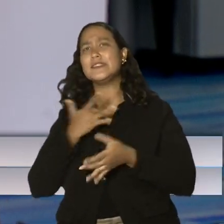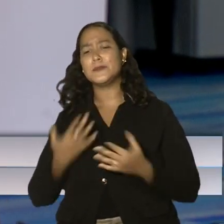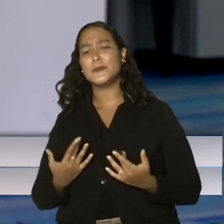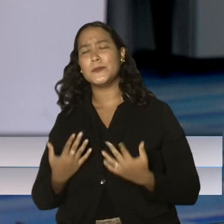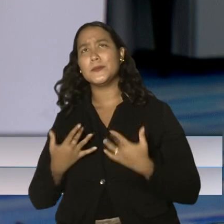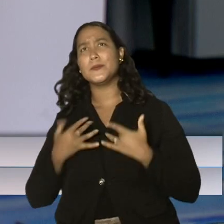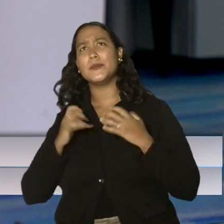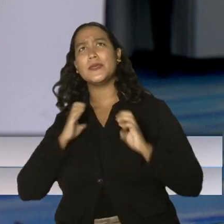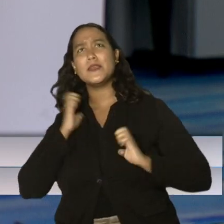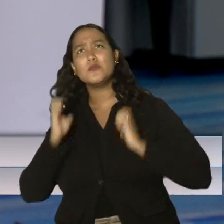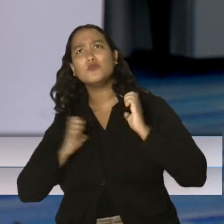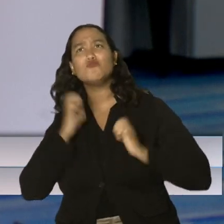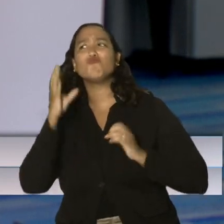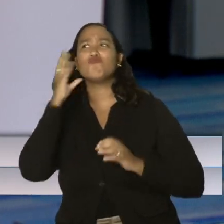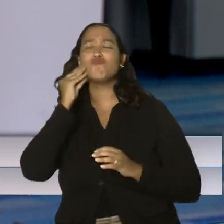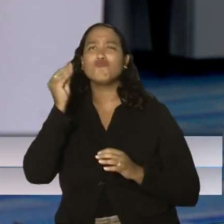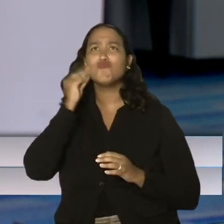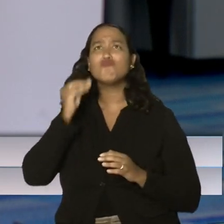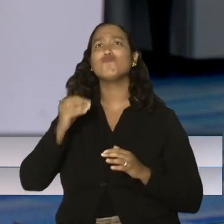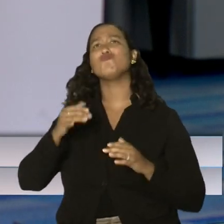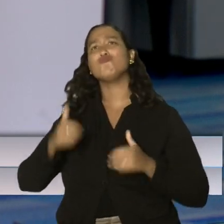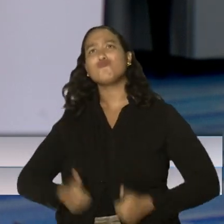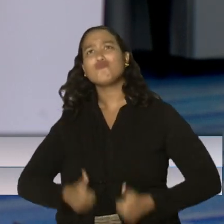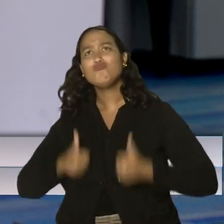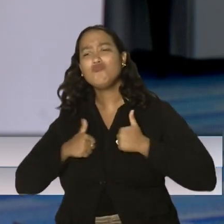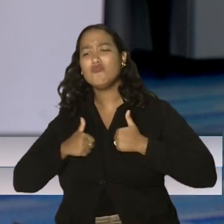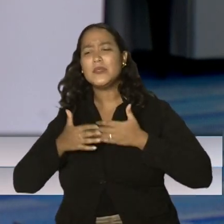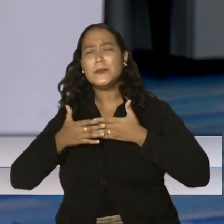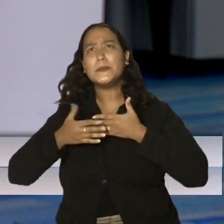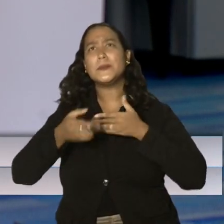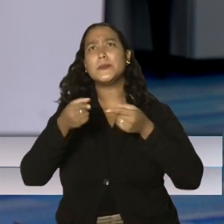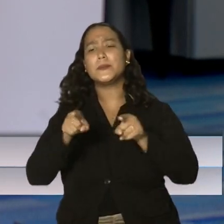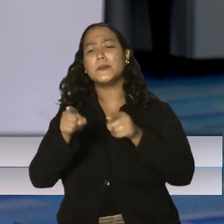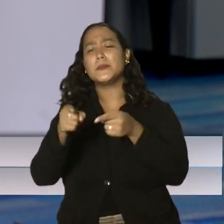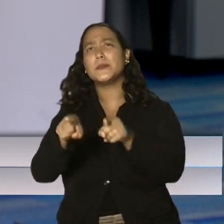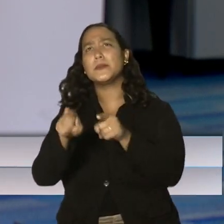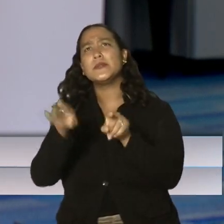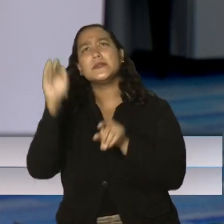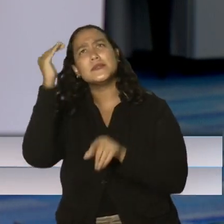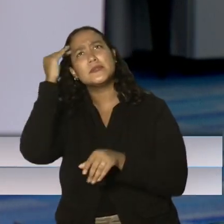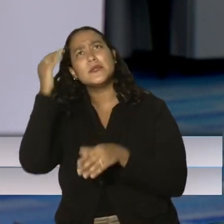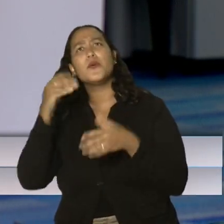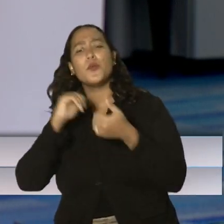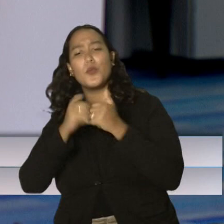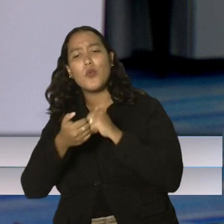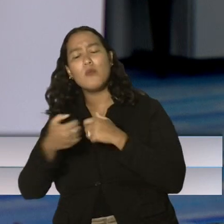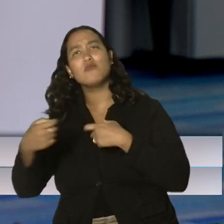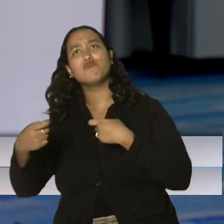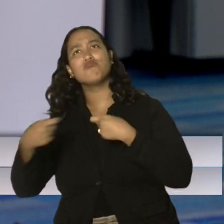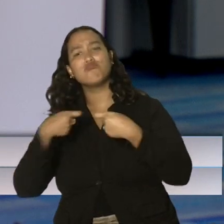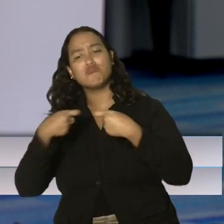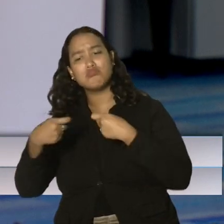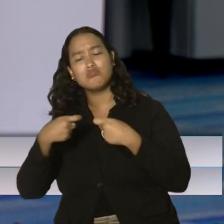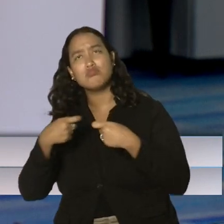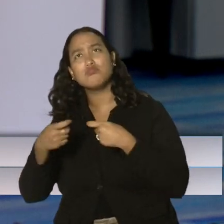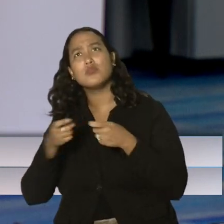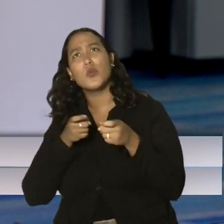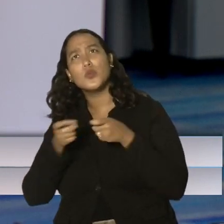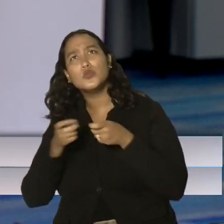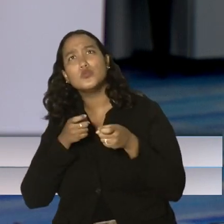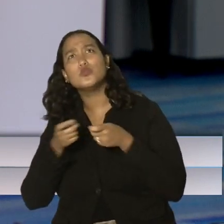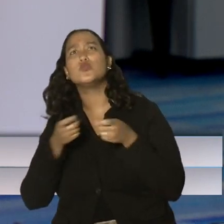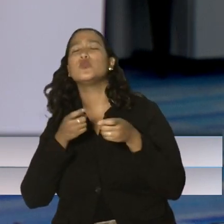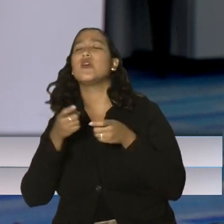verdad y las experiencias a saber cómo canalizarlas y enfrentarlas y reconocer que son pasajeras y y de tener